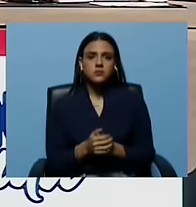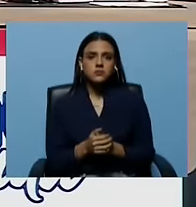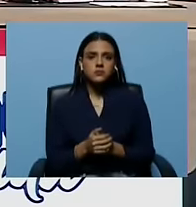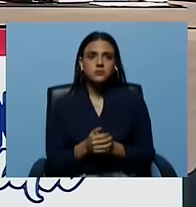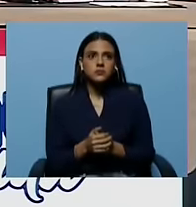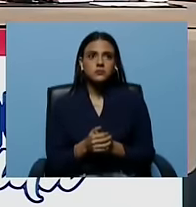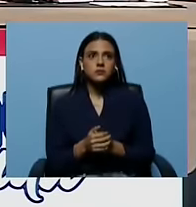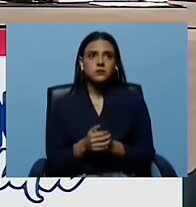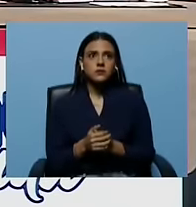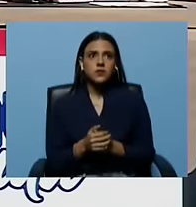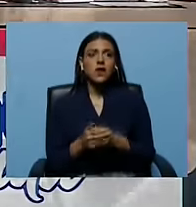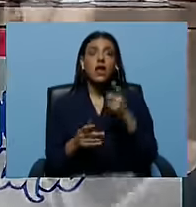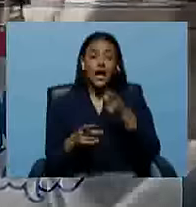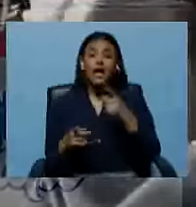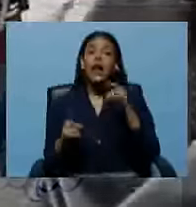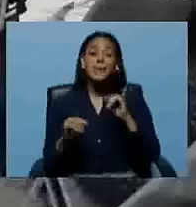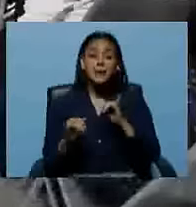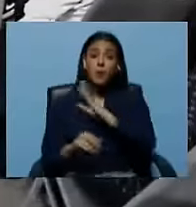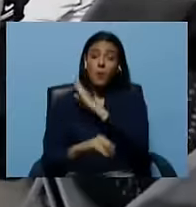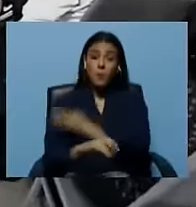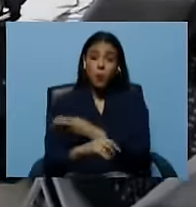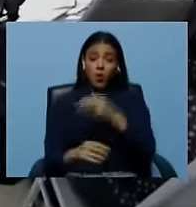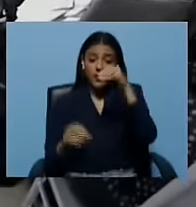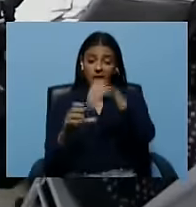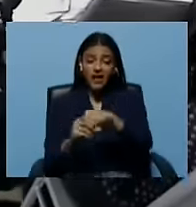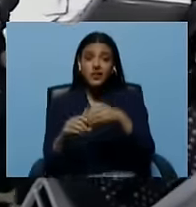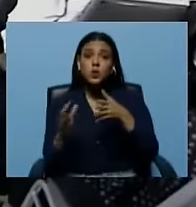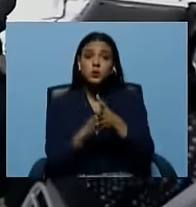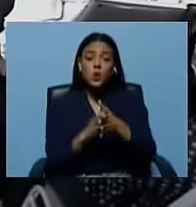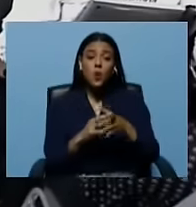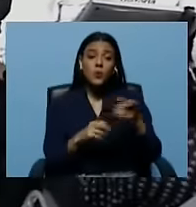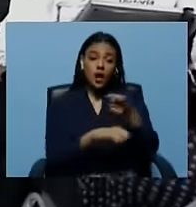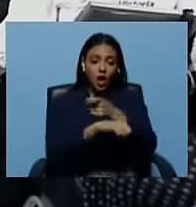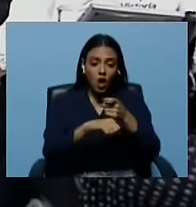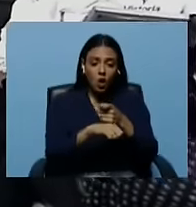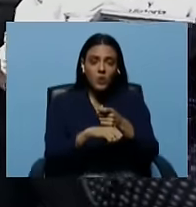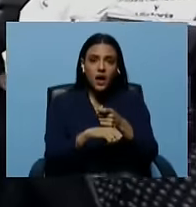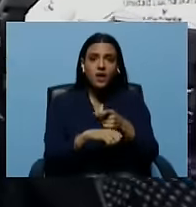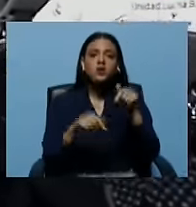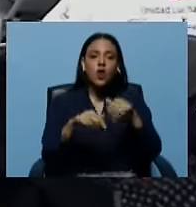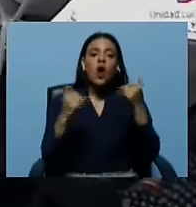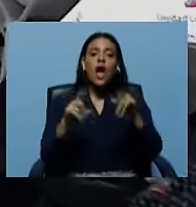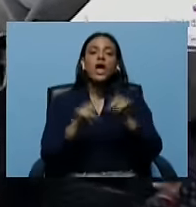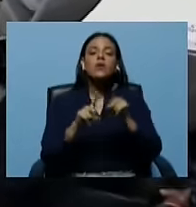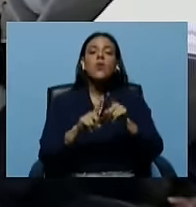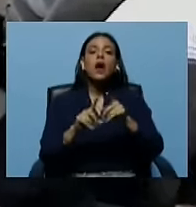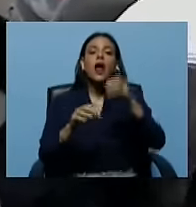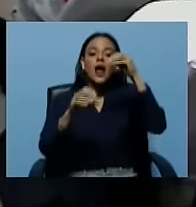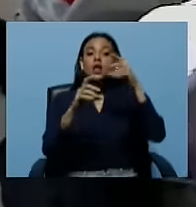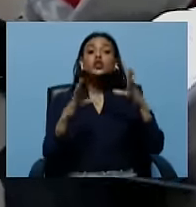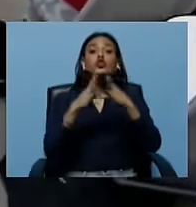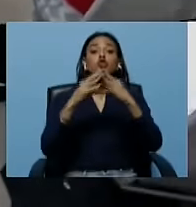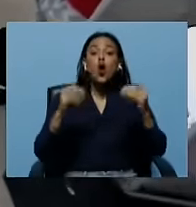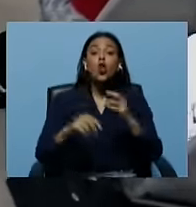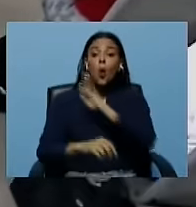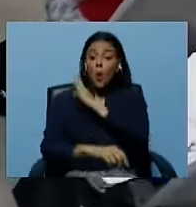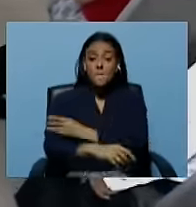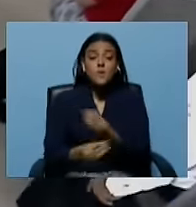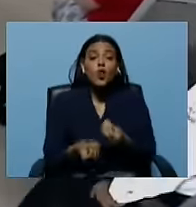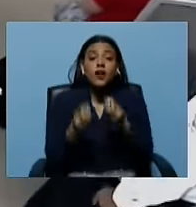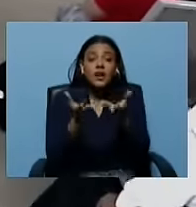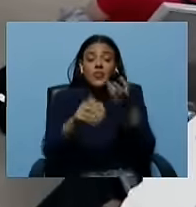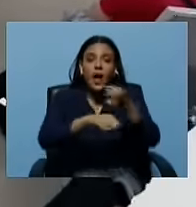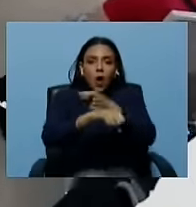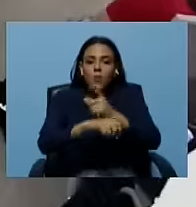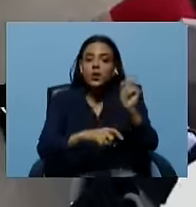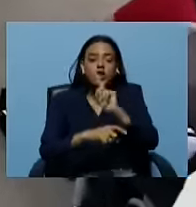tanto relación no se agota en el Estado, pero tiene en el mismo un núcleo primordial. Es cierto que el